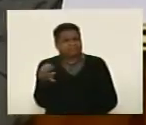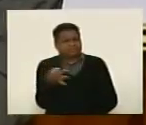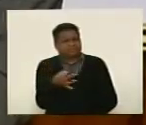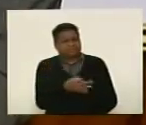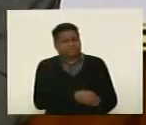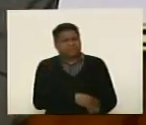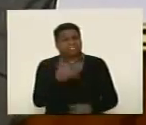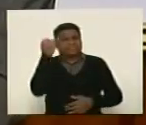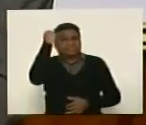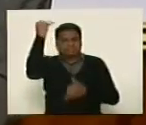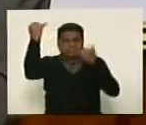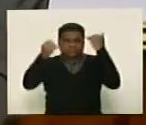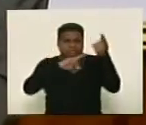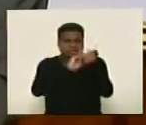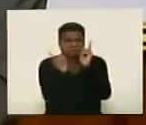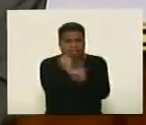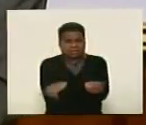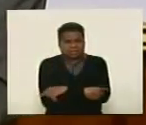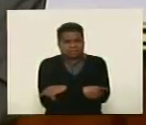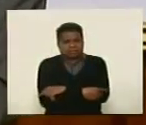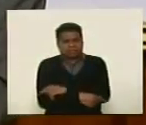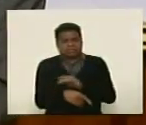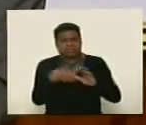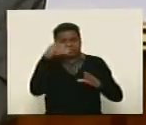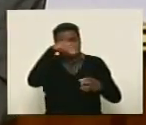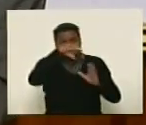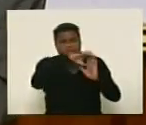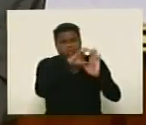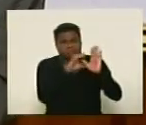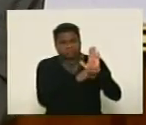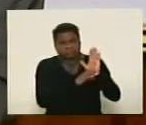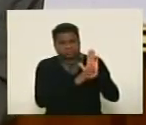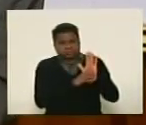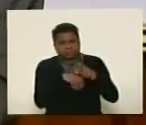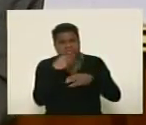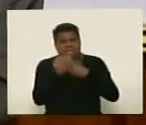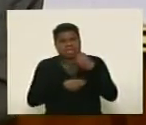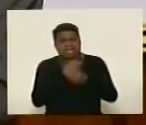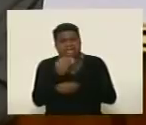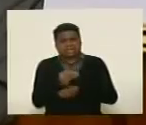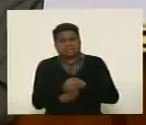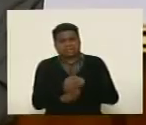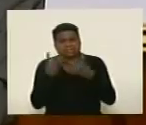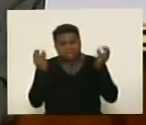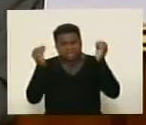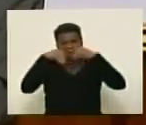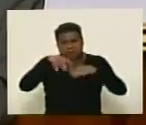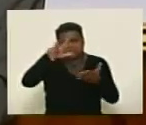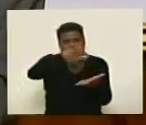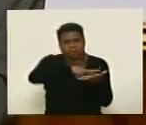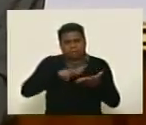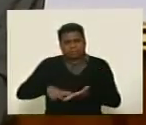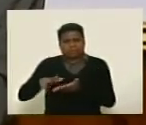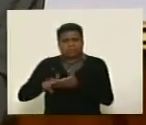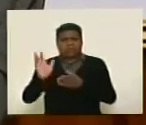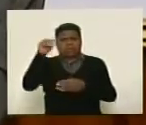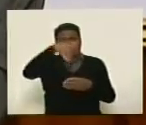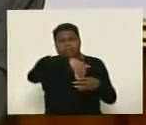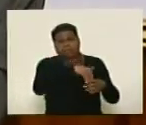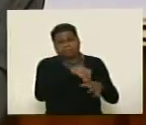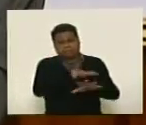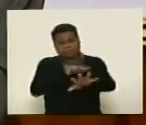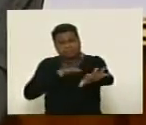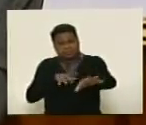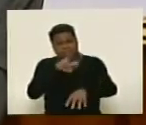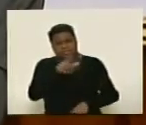la iniciativa de la reforma de esta constitución podrá tomar la Asamblea Nacional mediante el acuerdo aprobado por el voto de la mayoría